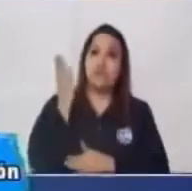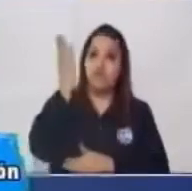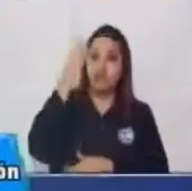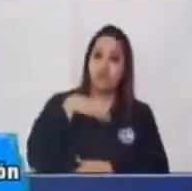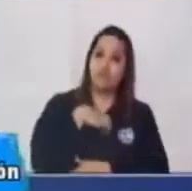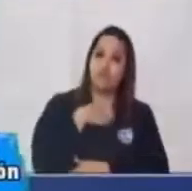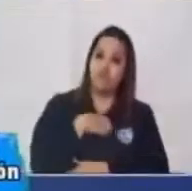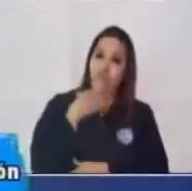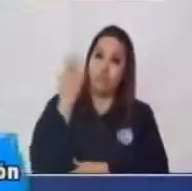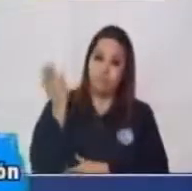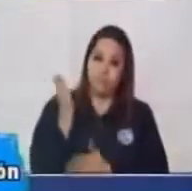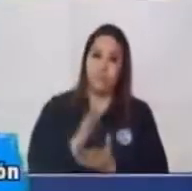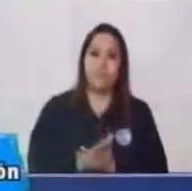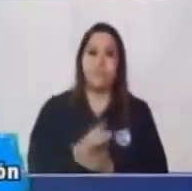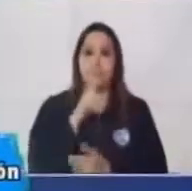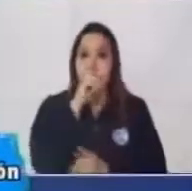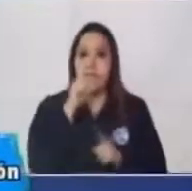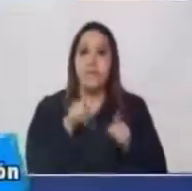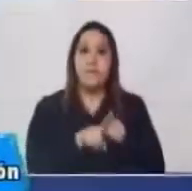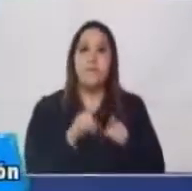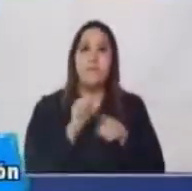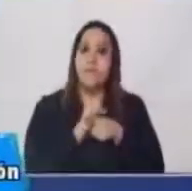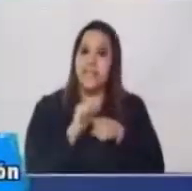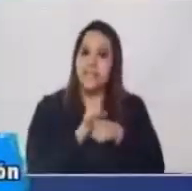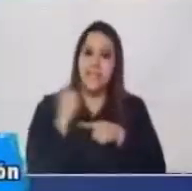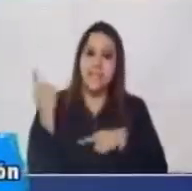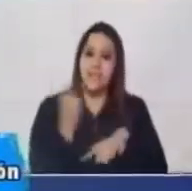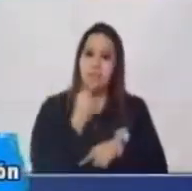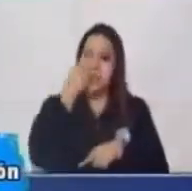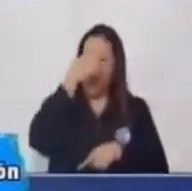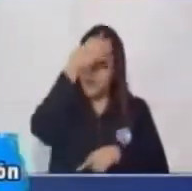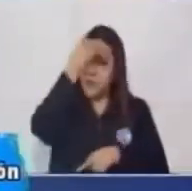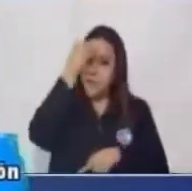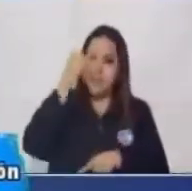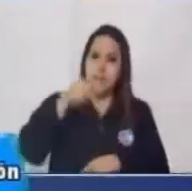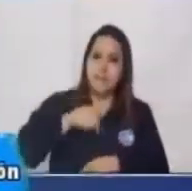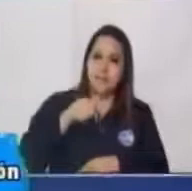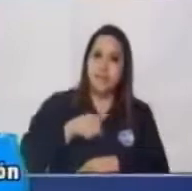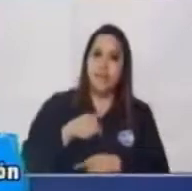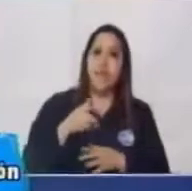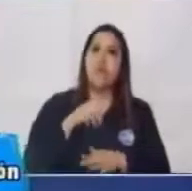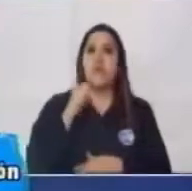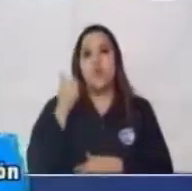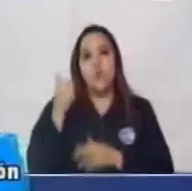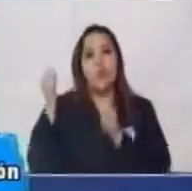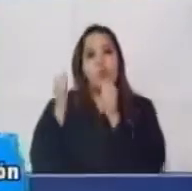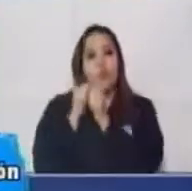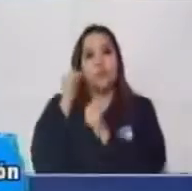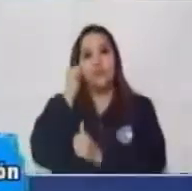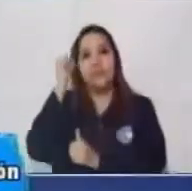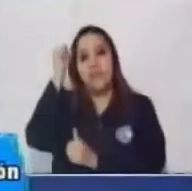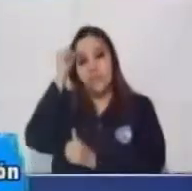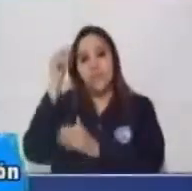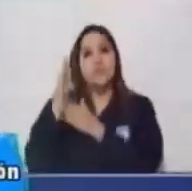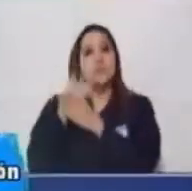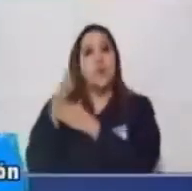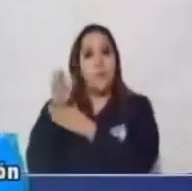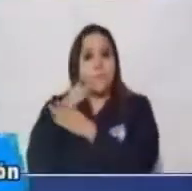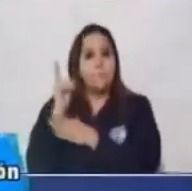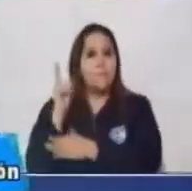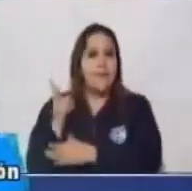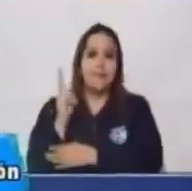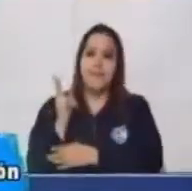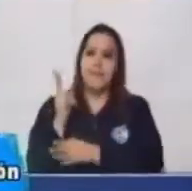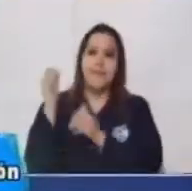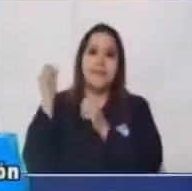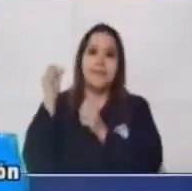solicite. También practica todo lo que aprendiste en el programa del día de hoy con otros adultos. Comparte con un adulto siempre